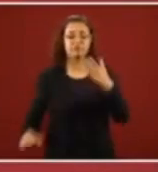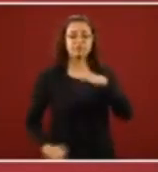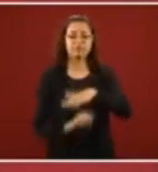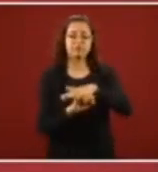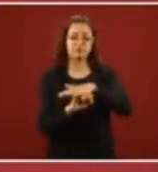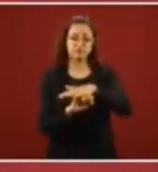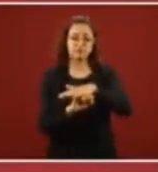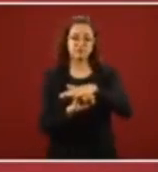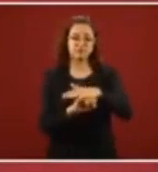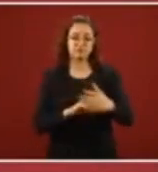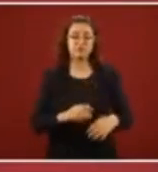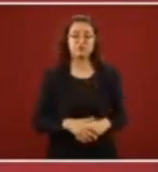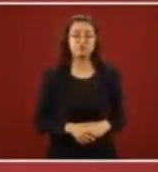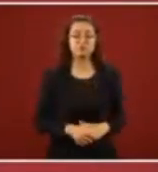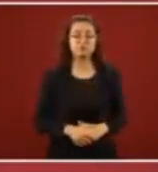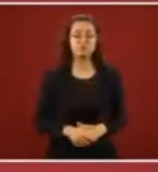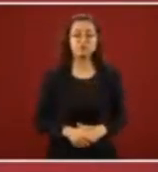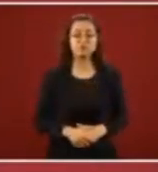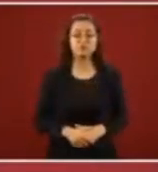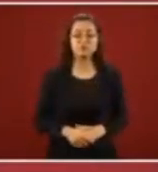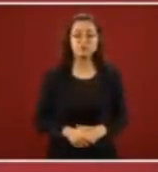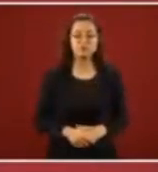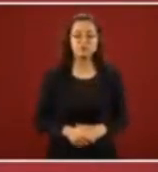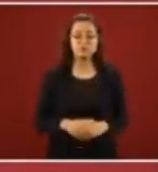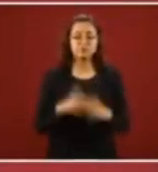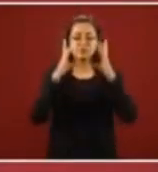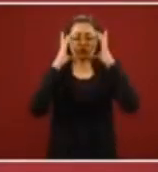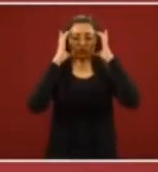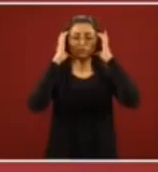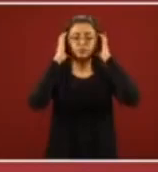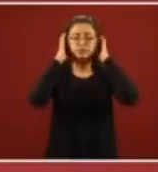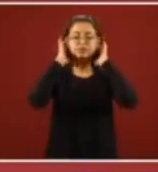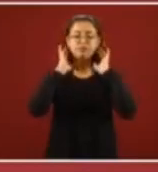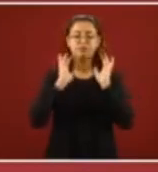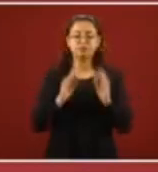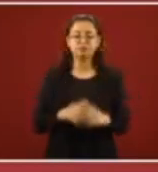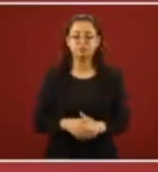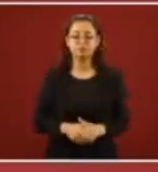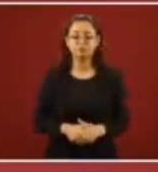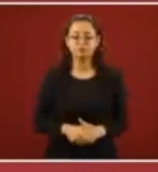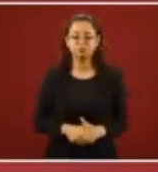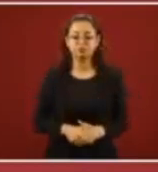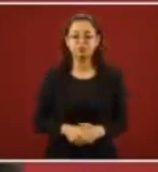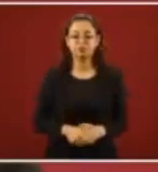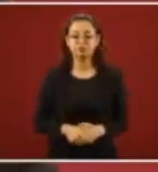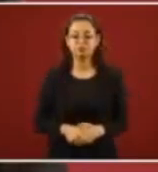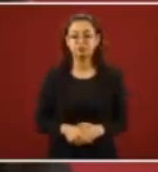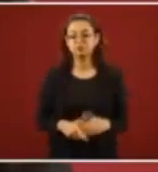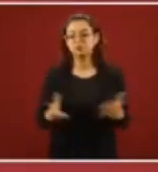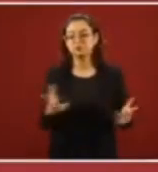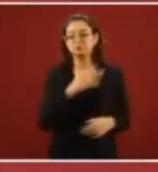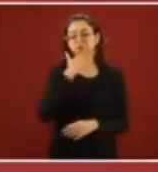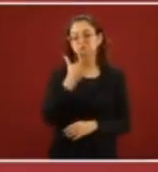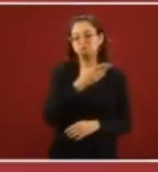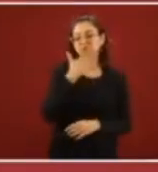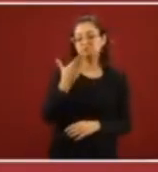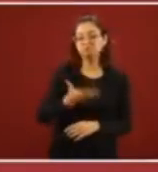Y se había convertido en una práctica,